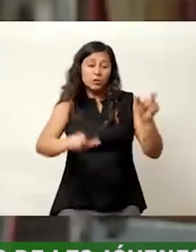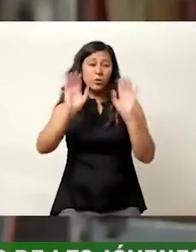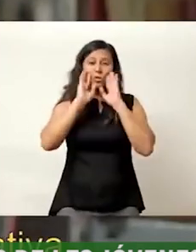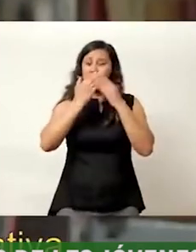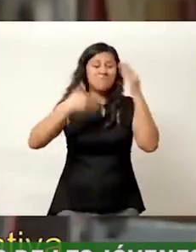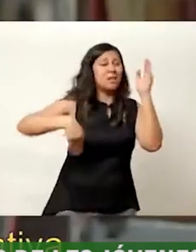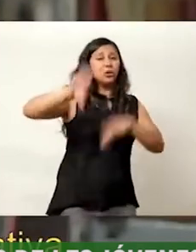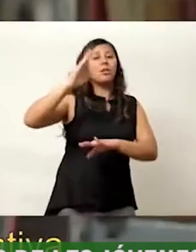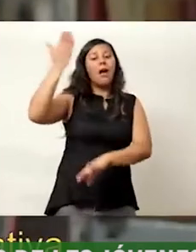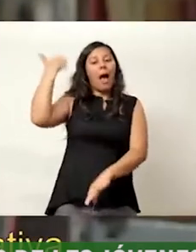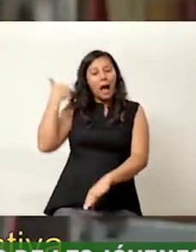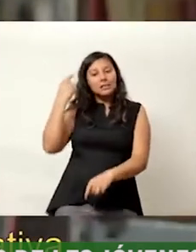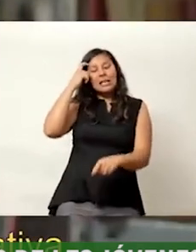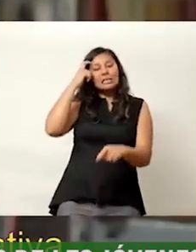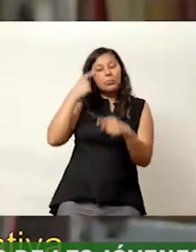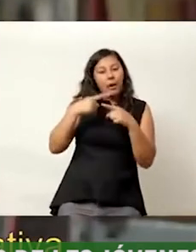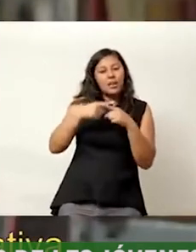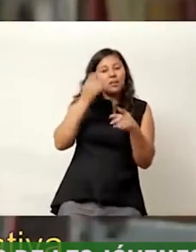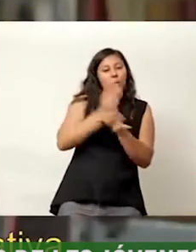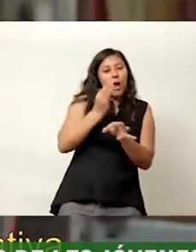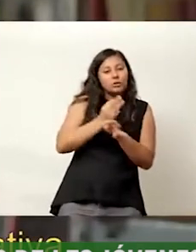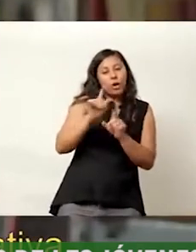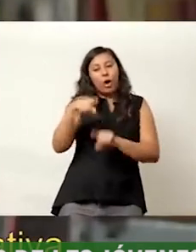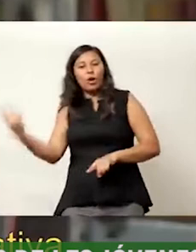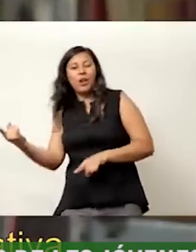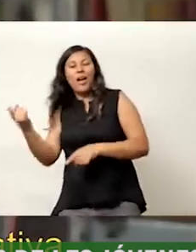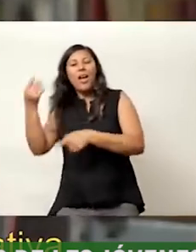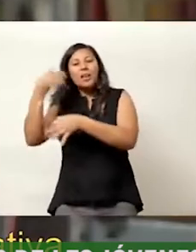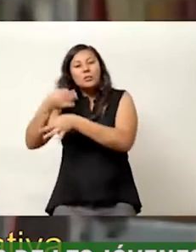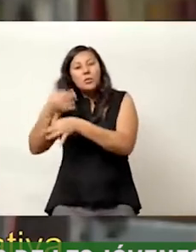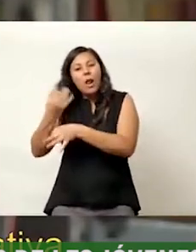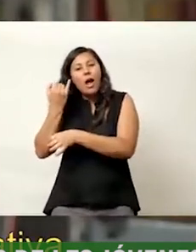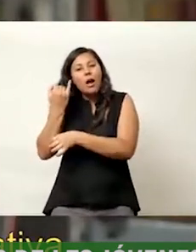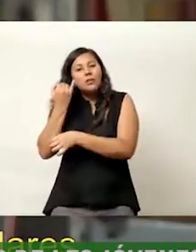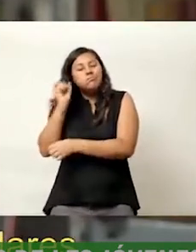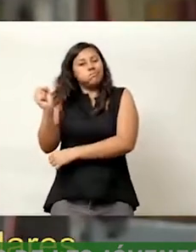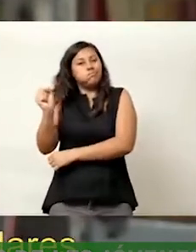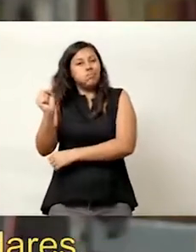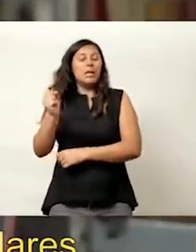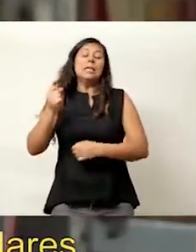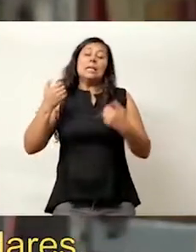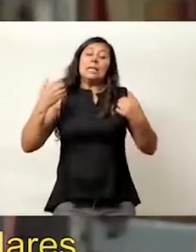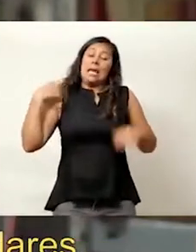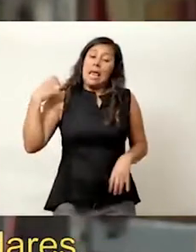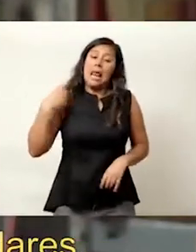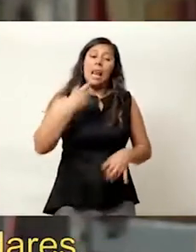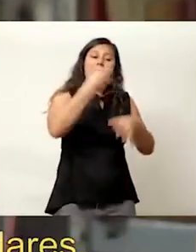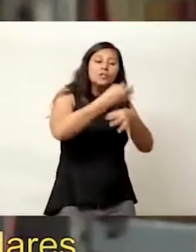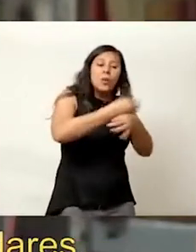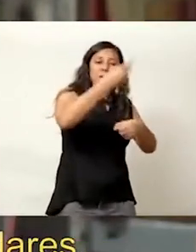Córdoba, han tenido una experiencia educativa, en alguna otra escuela, usualmente en las